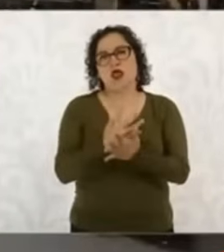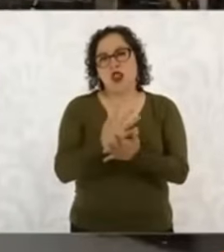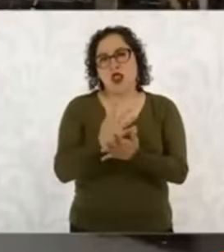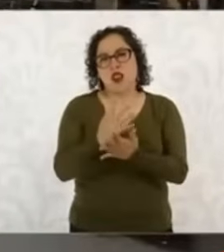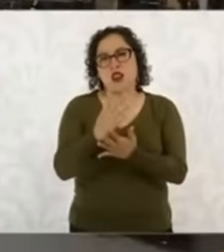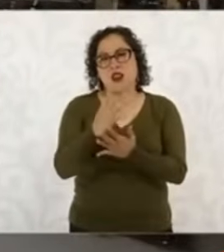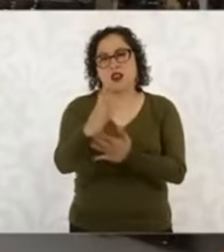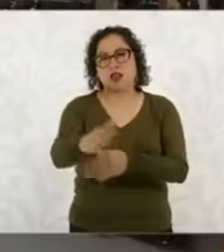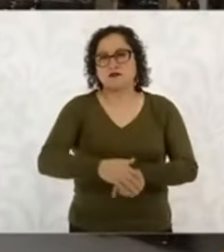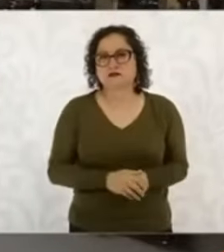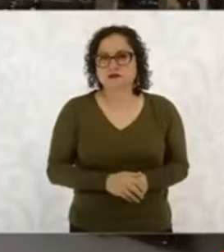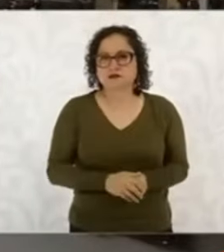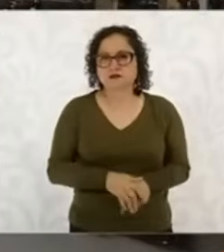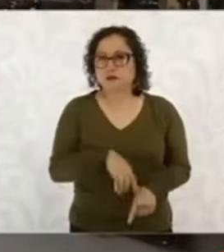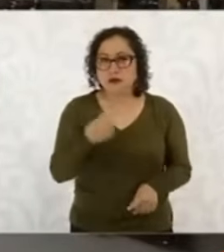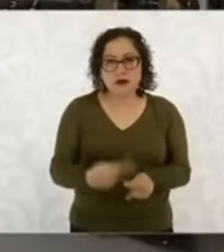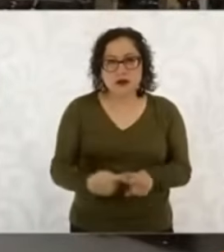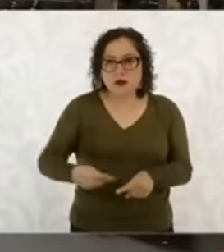De Calderón y Peña.